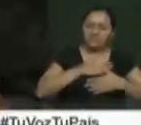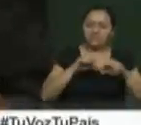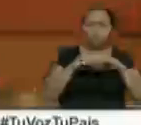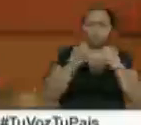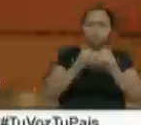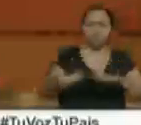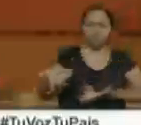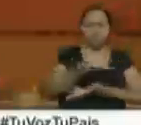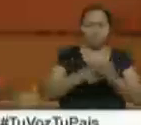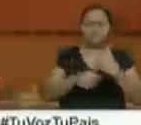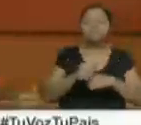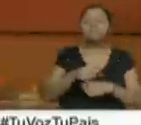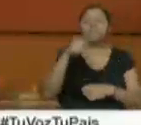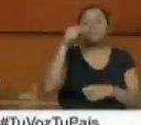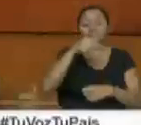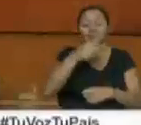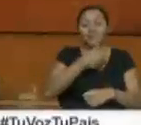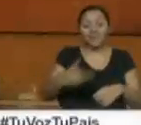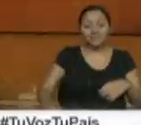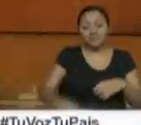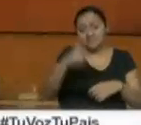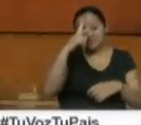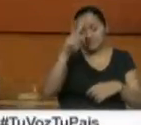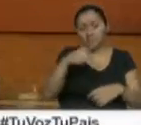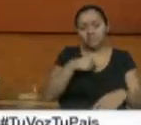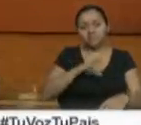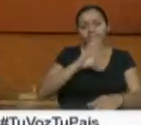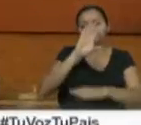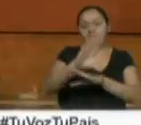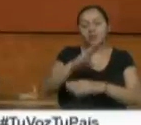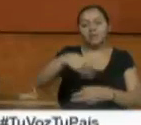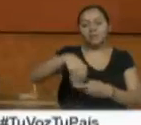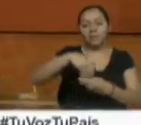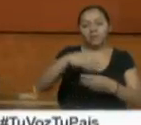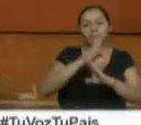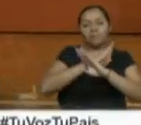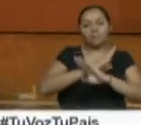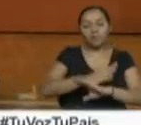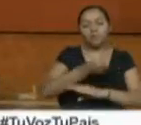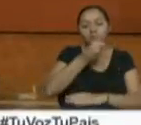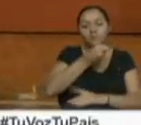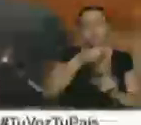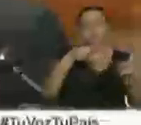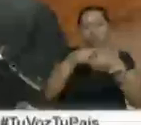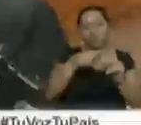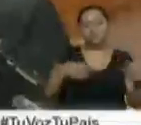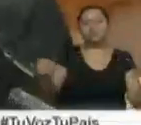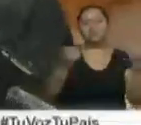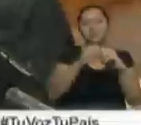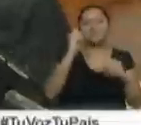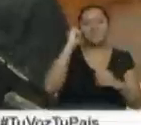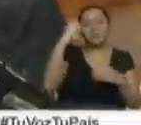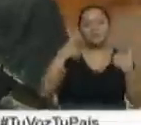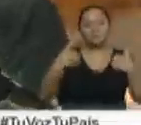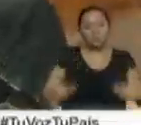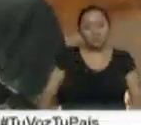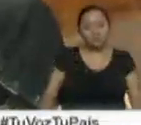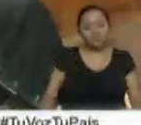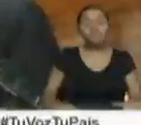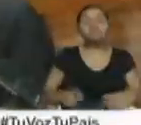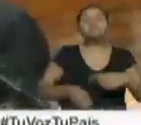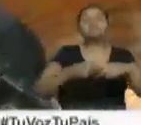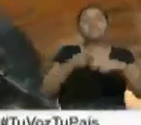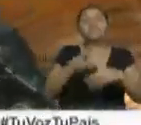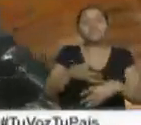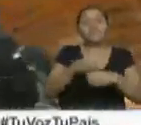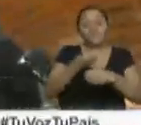sociedad. Peña Nieto se comprometió a destinar más fondos a un programa de protección a periodistas y activistas de derechos humanos y aseguró